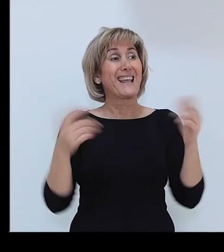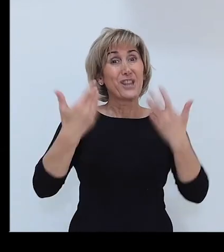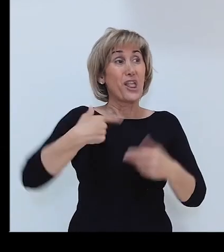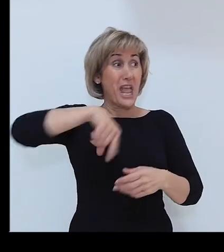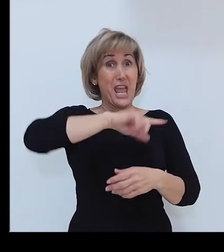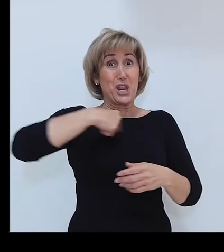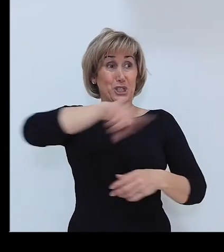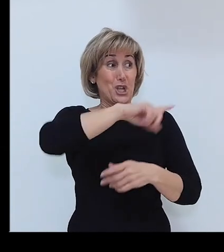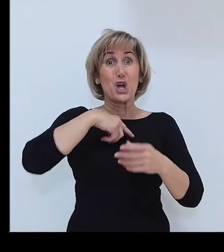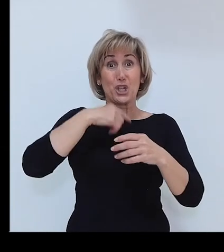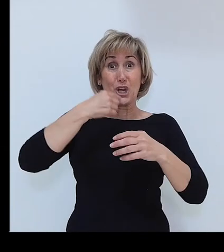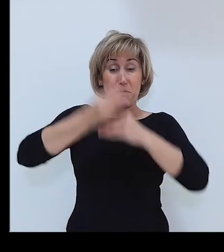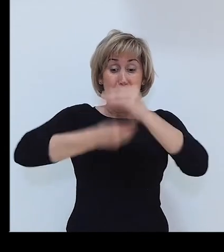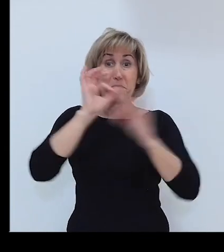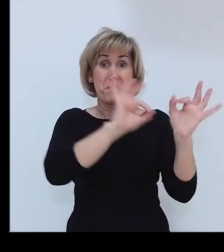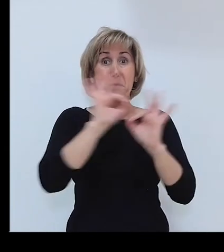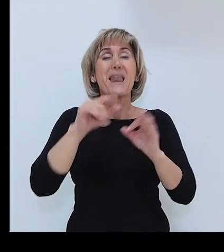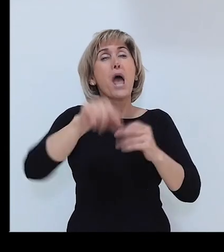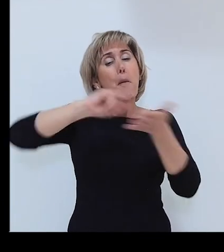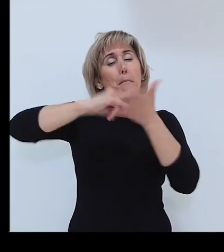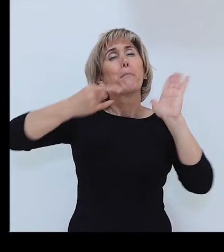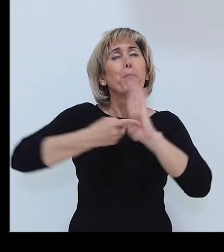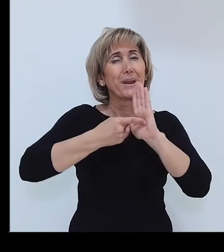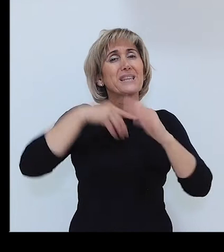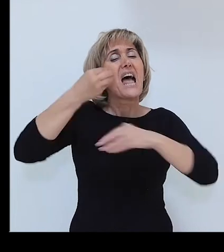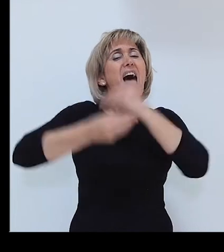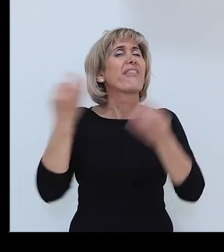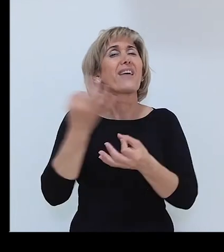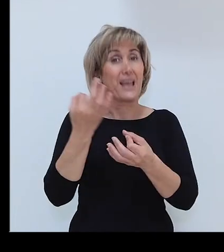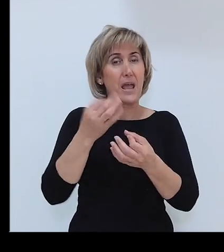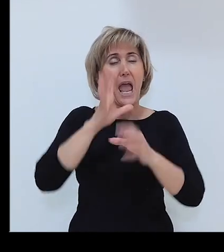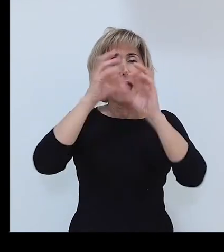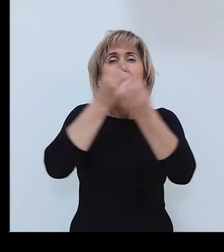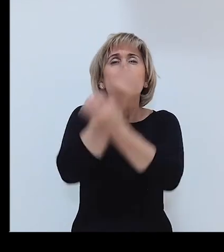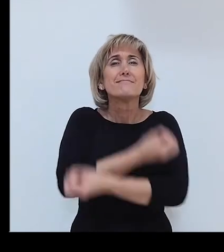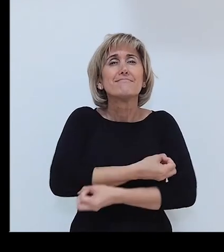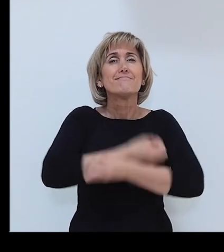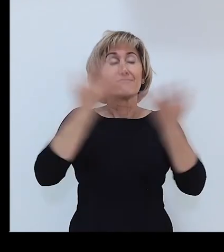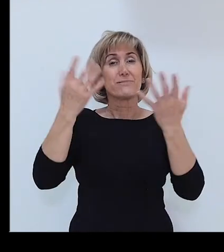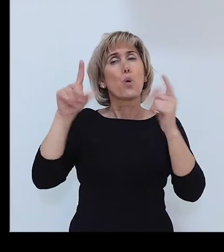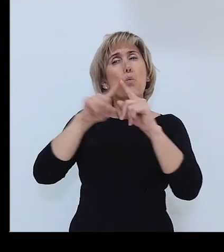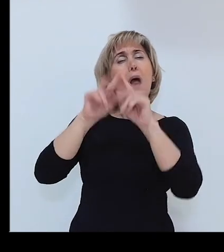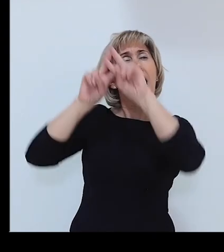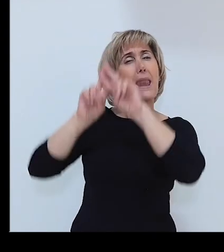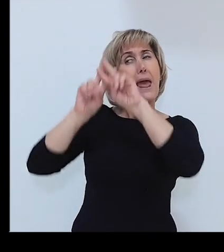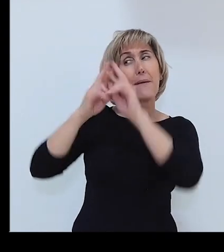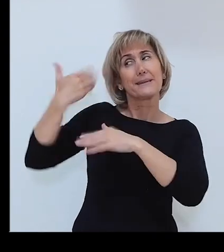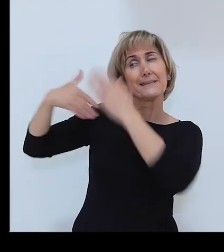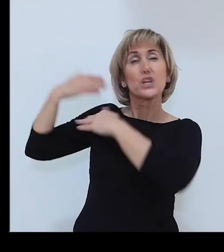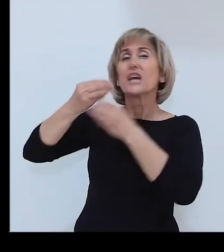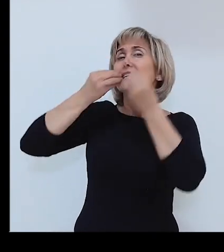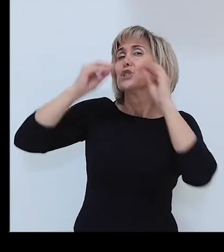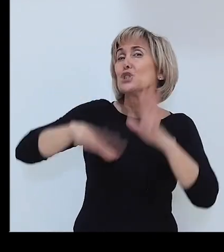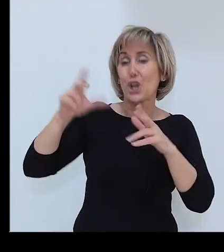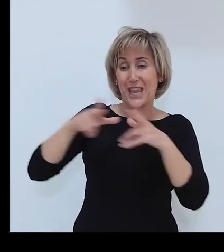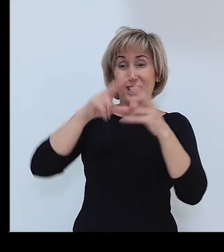proyecto nuestro lo que va a hacer es sacar a la luz una revisión de la historia de la sociología